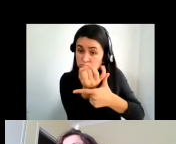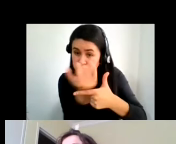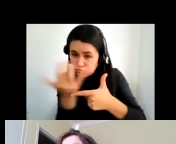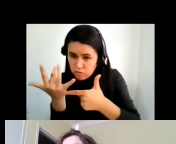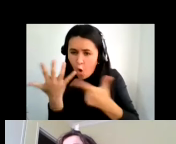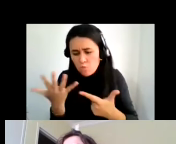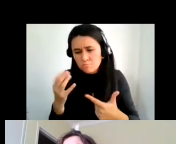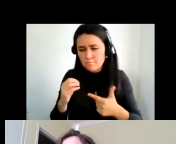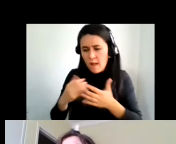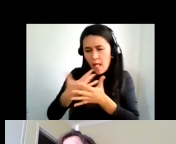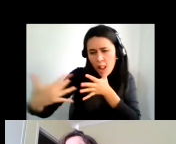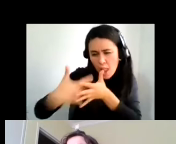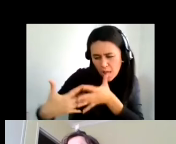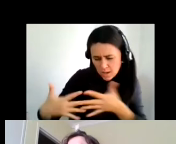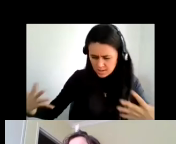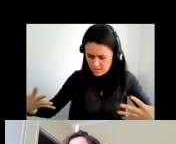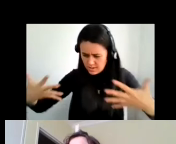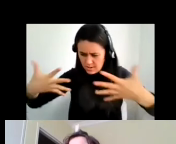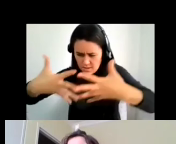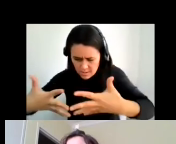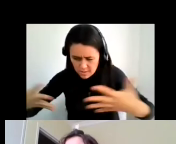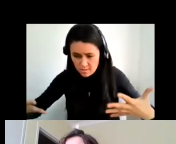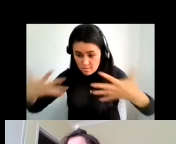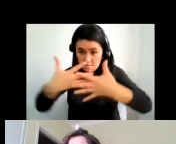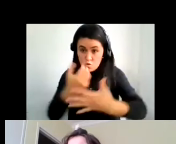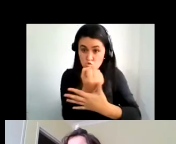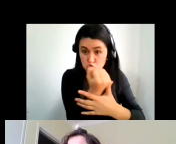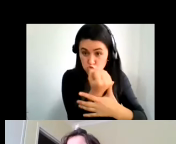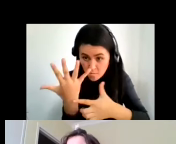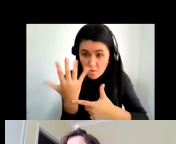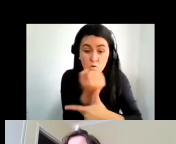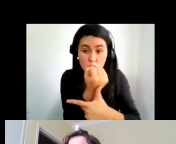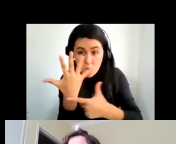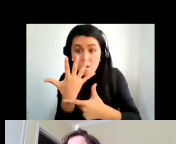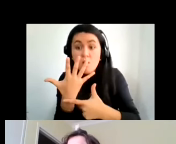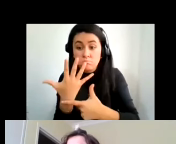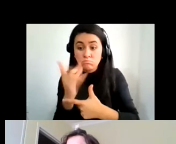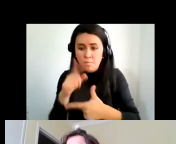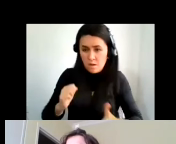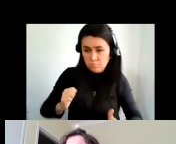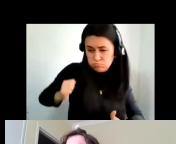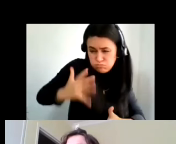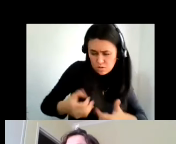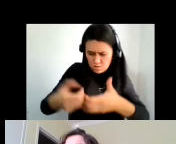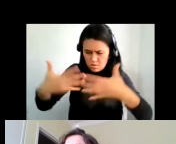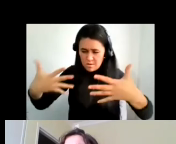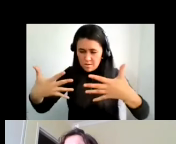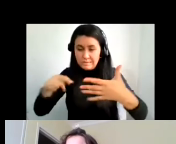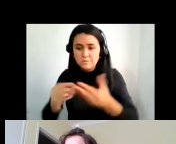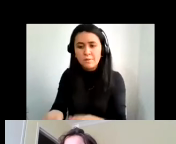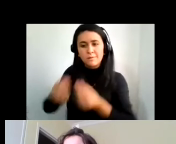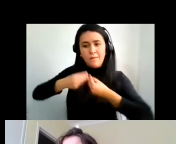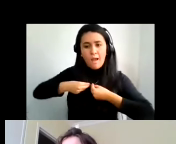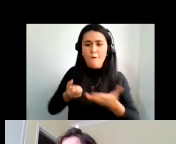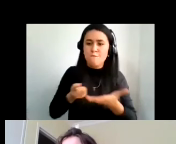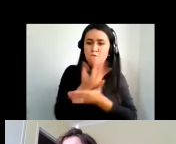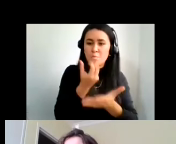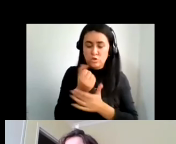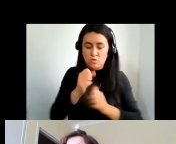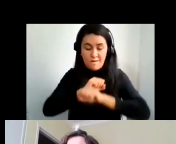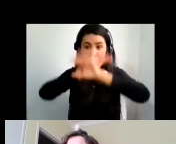cualitativo, cuando se trabaja en forma conjunta, nos brinda más información de lo que se puede